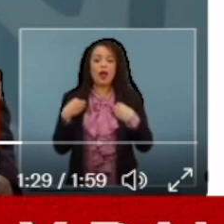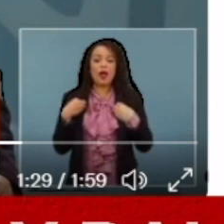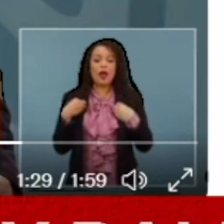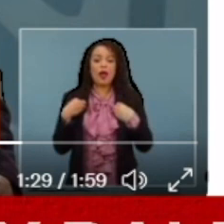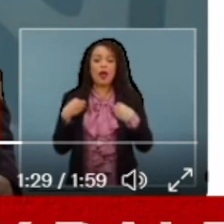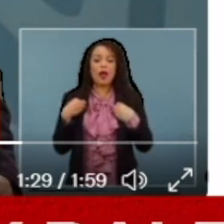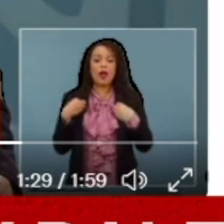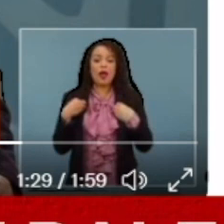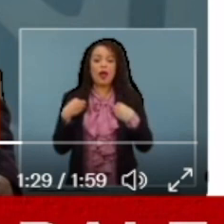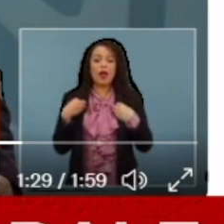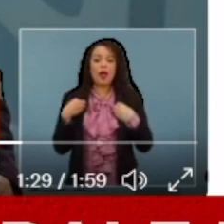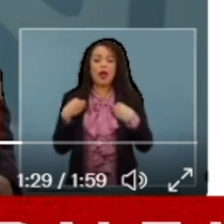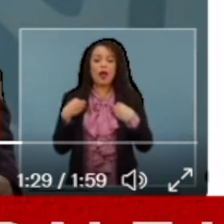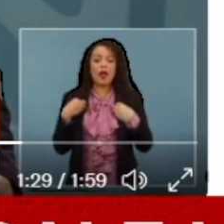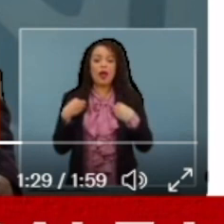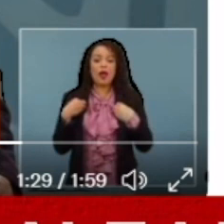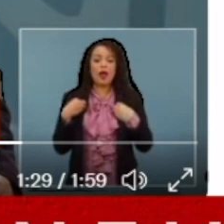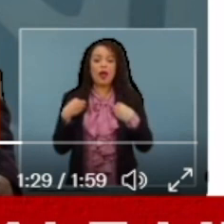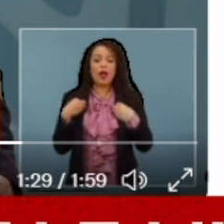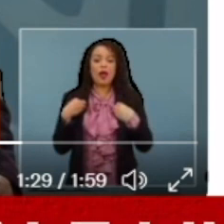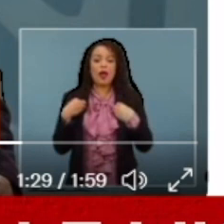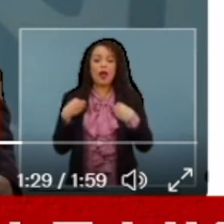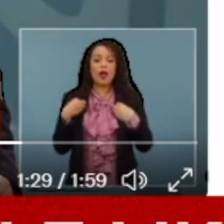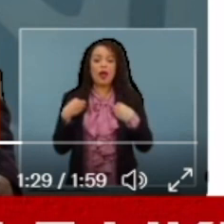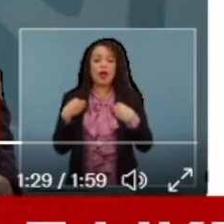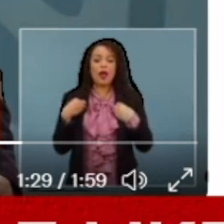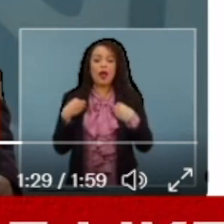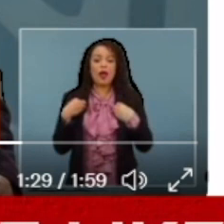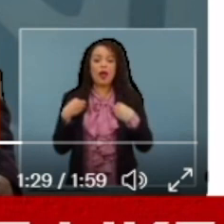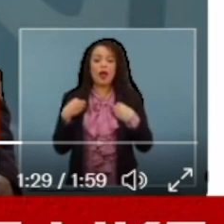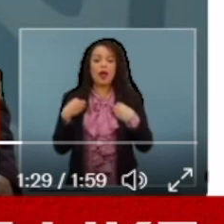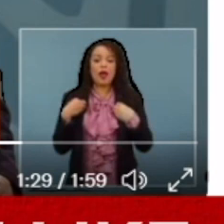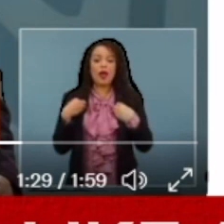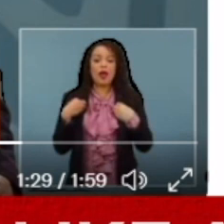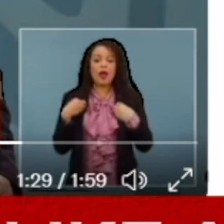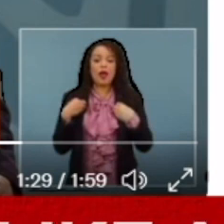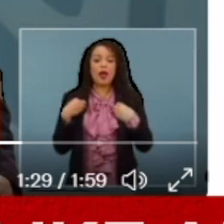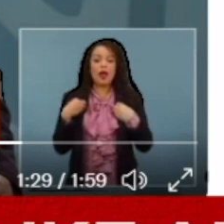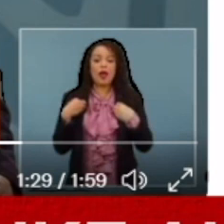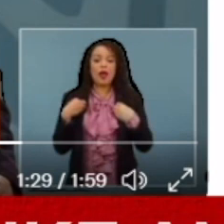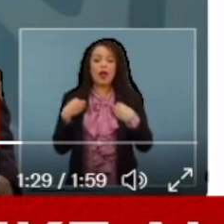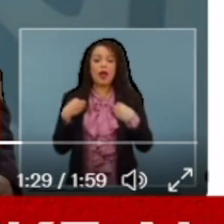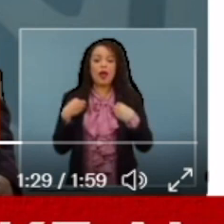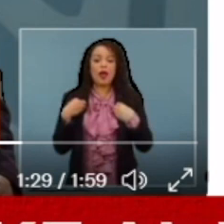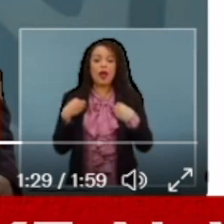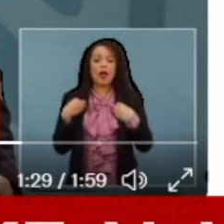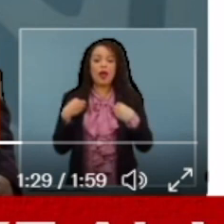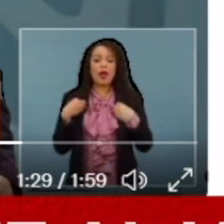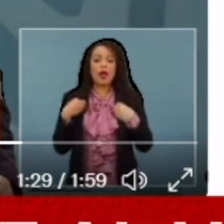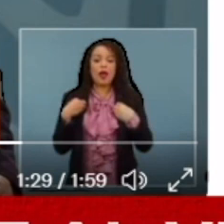Ahí está la división de pensamientos. ¿Ustedes qué creen de todo esto? Dejen los comentarios. A mi punto de vista, sí fue un error